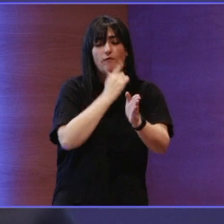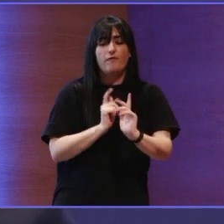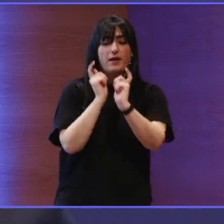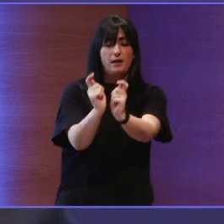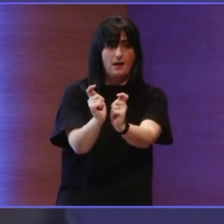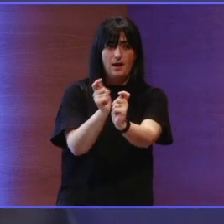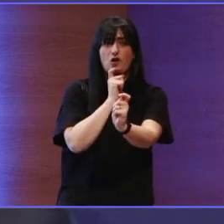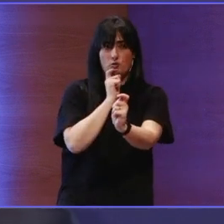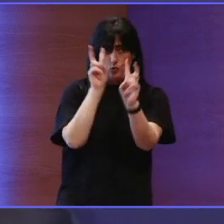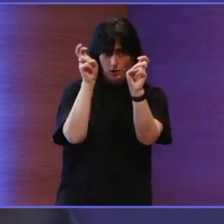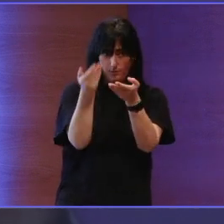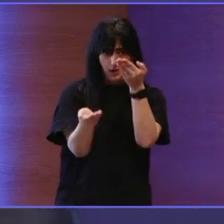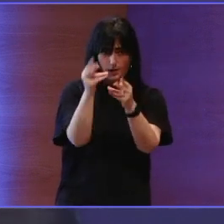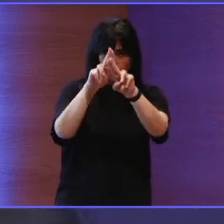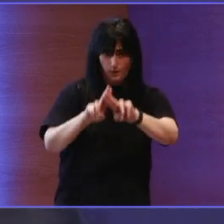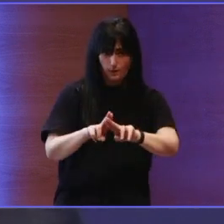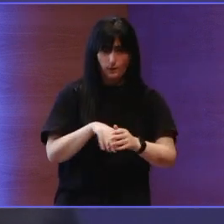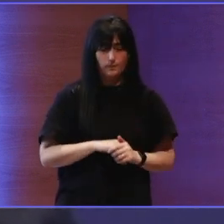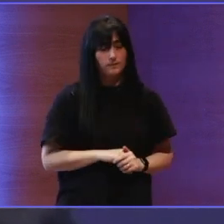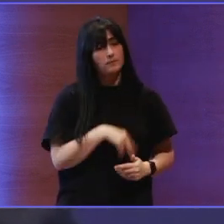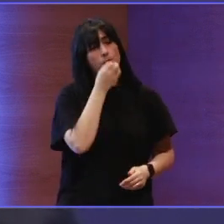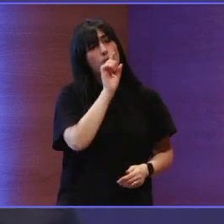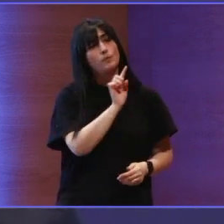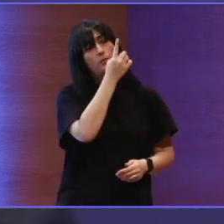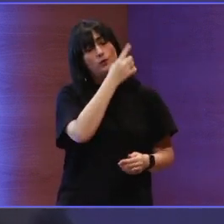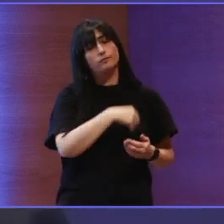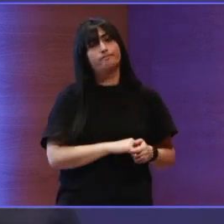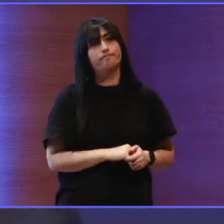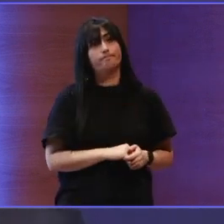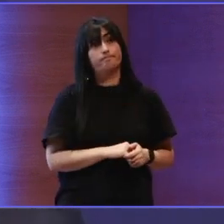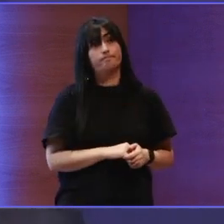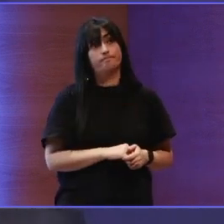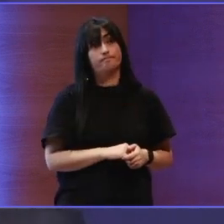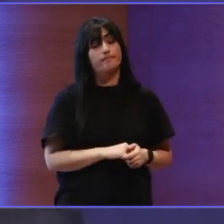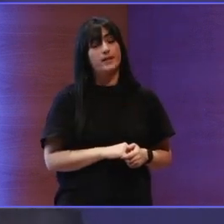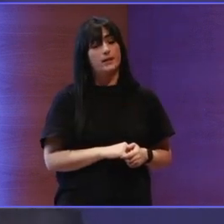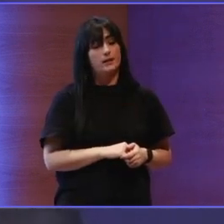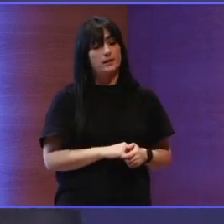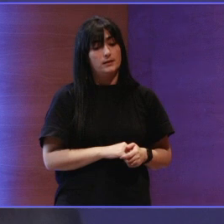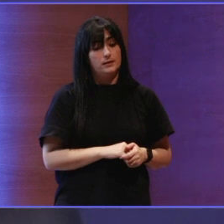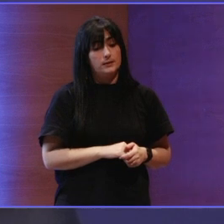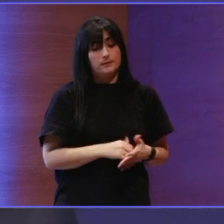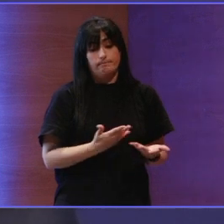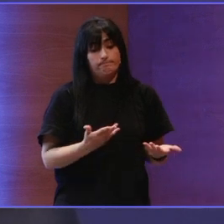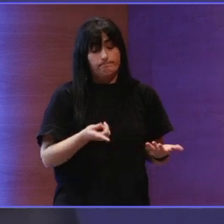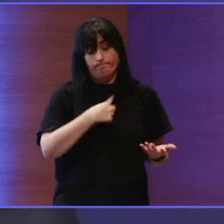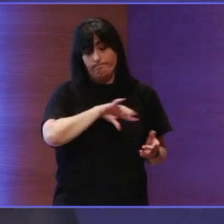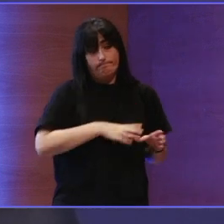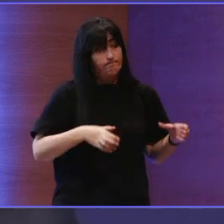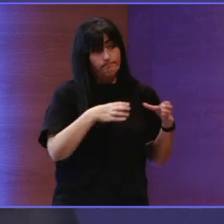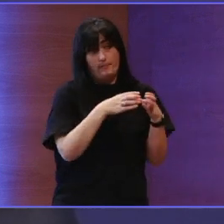esto de la evaluación lo primero que que tengo que subrayar es que necesitamos equipos